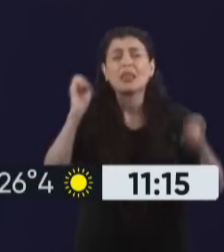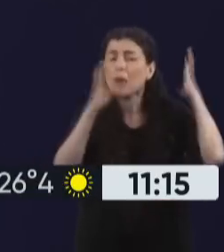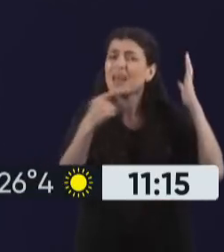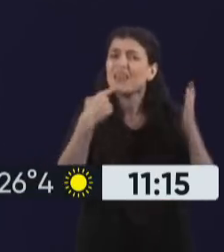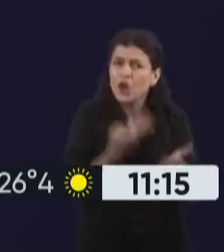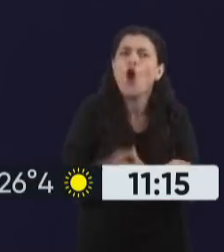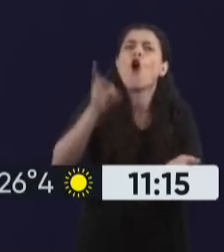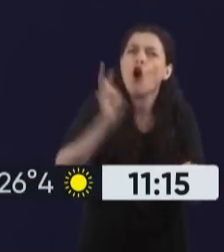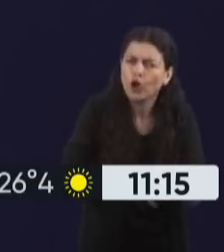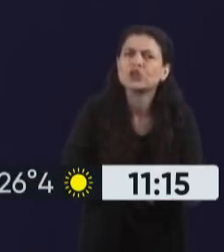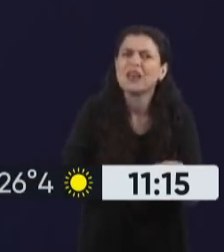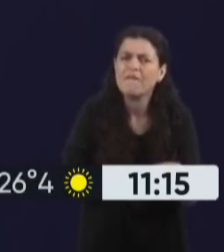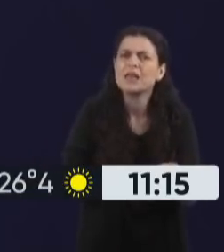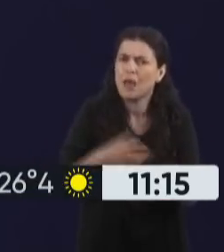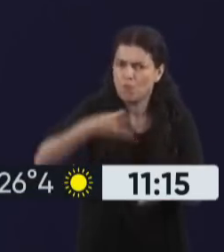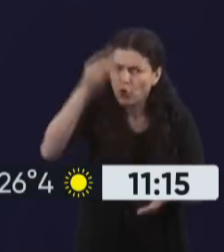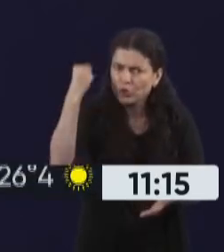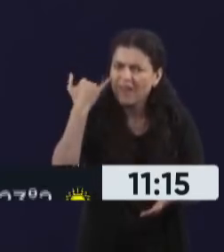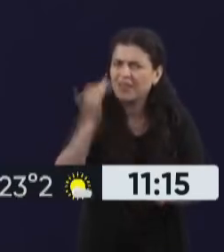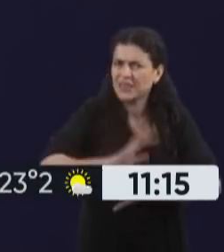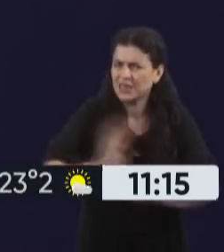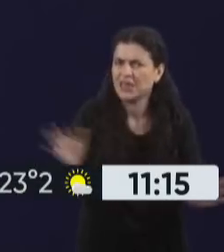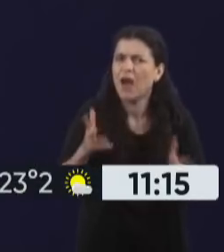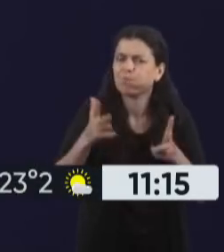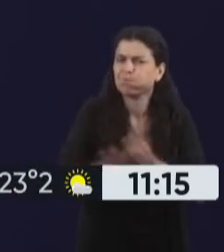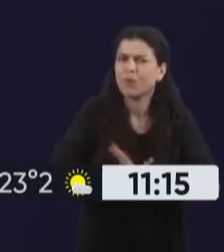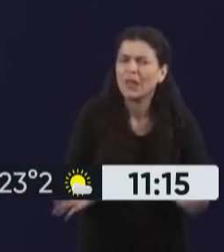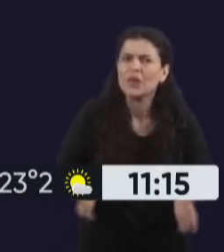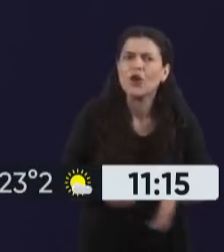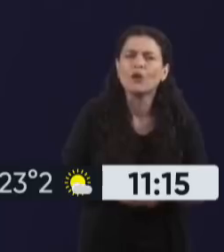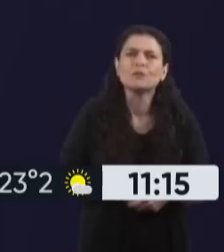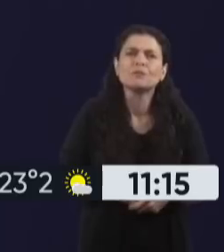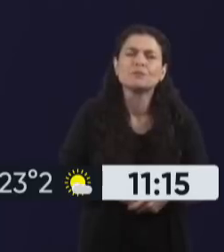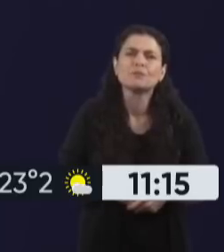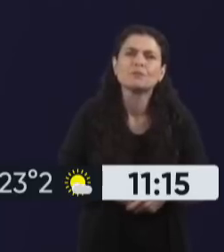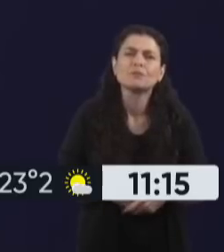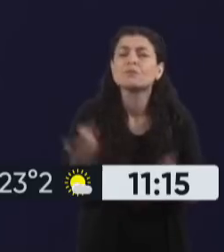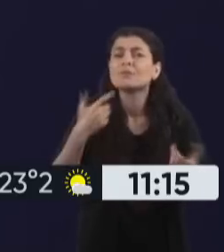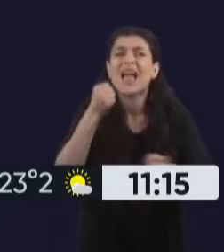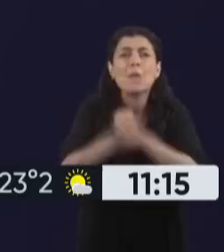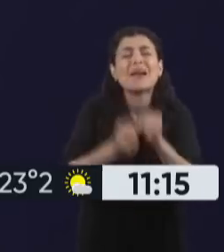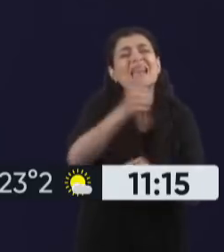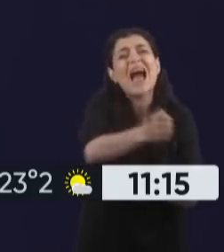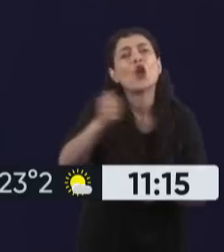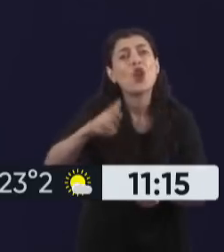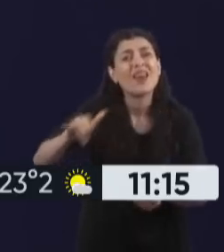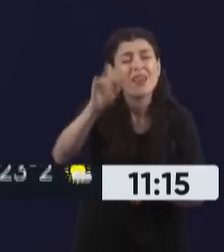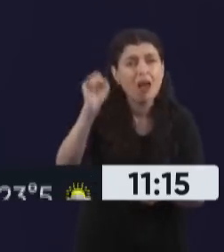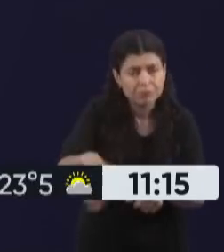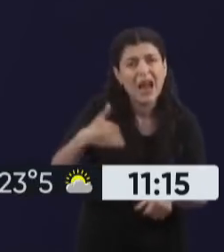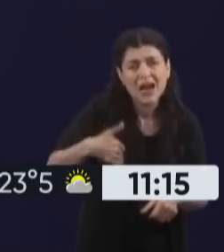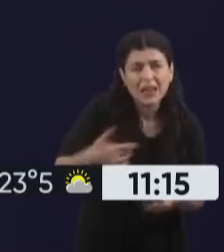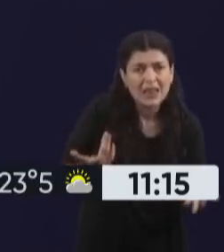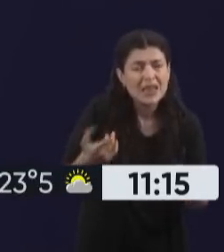reafirmar, como lo ha hecho en innumerables oportunidades, que Aerolíneas no